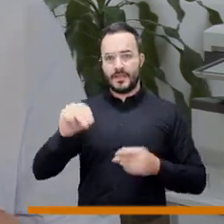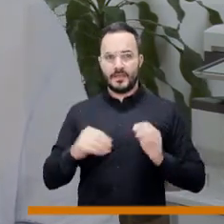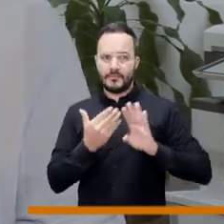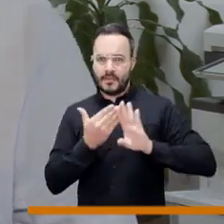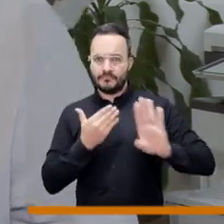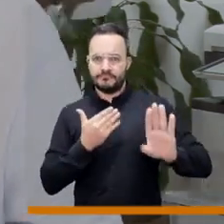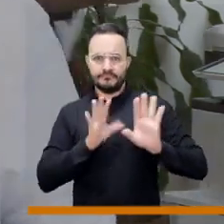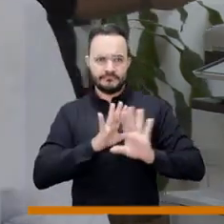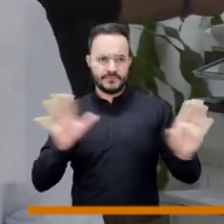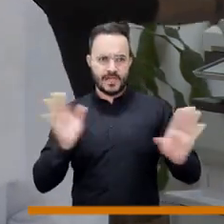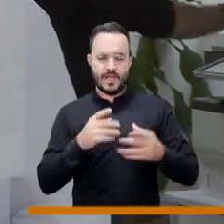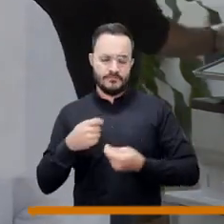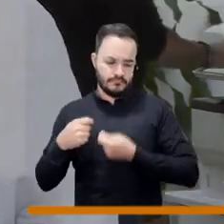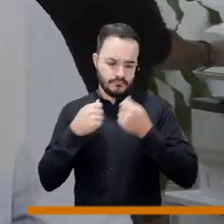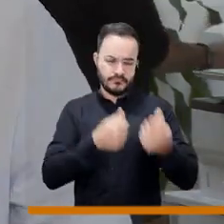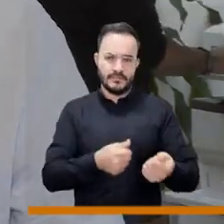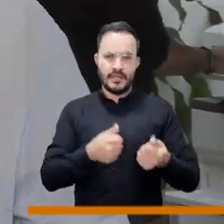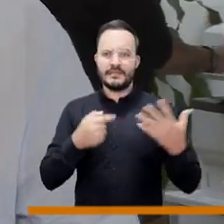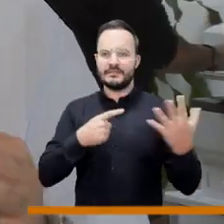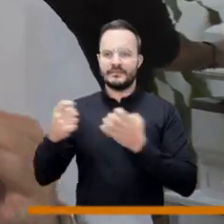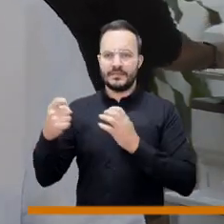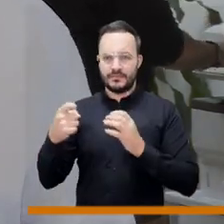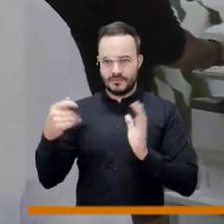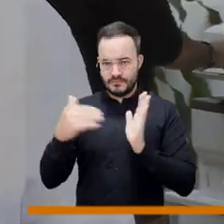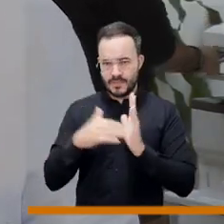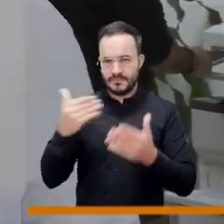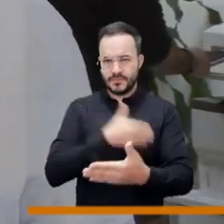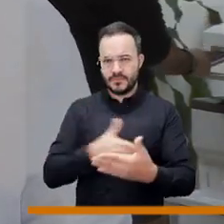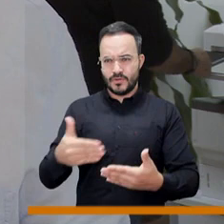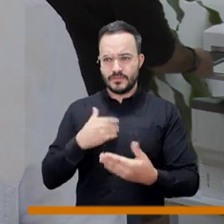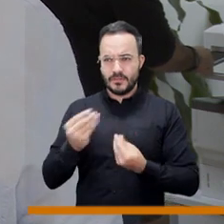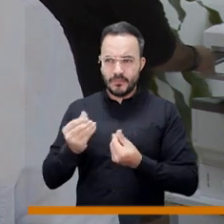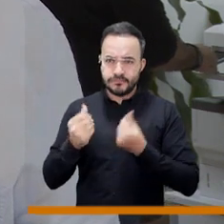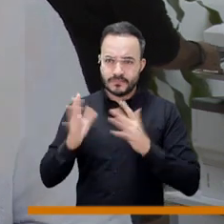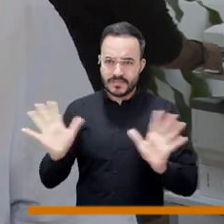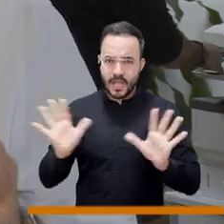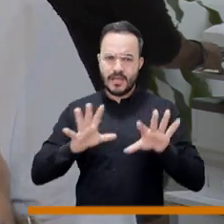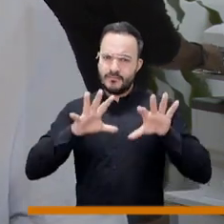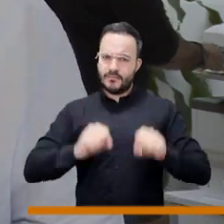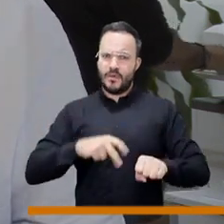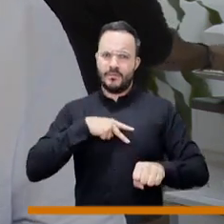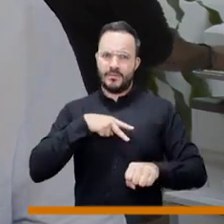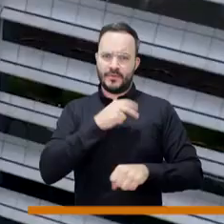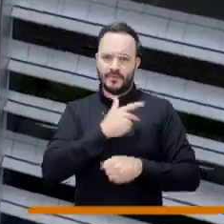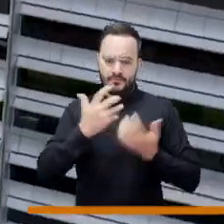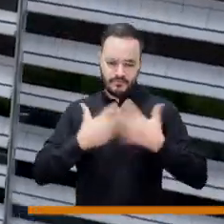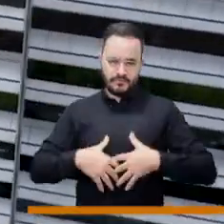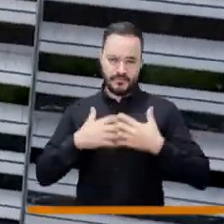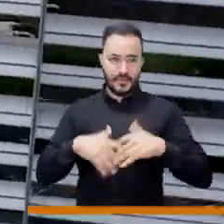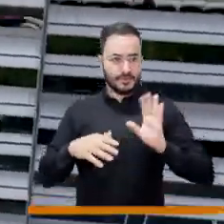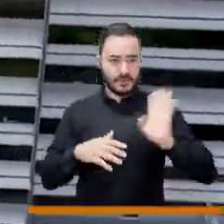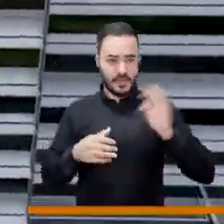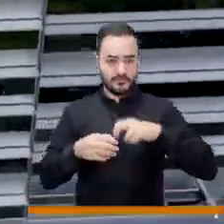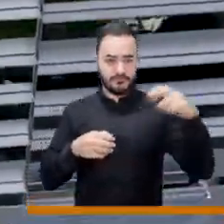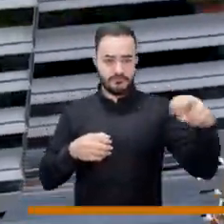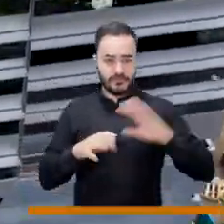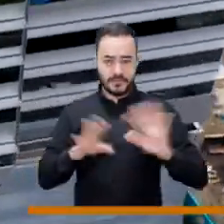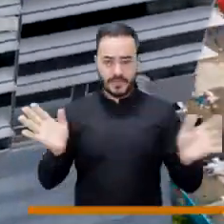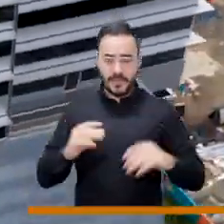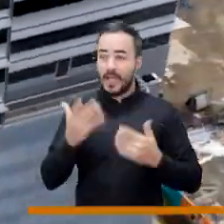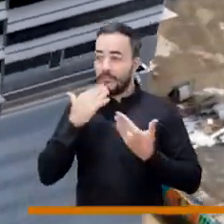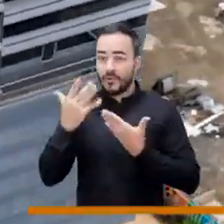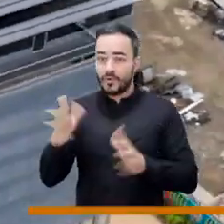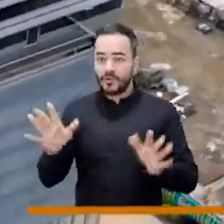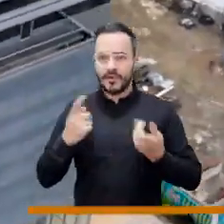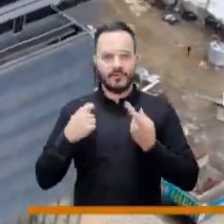que EPM diluya a Millicom, que EPM ponga los 600 mil millones de pesos que tiene con qué, se quede con la empresa,